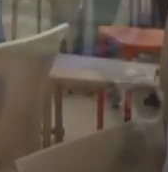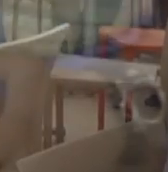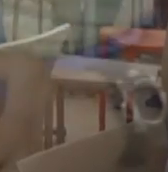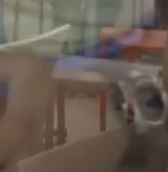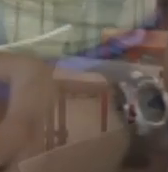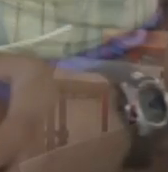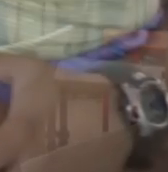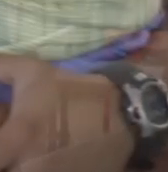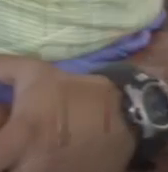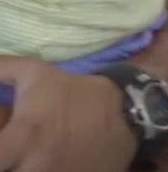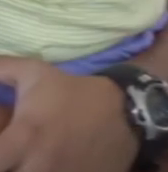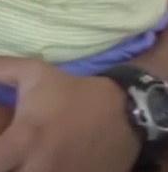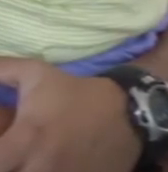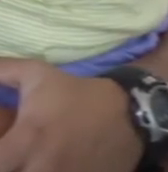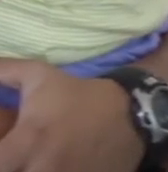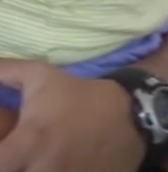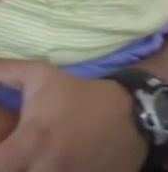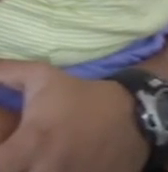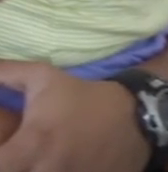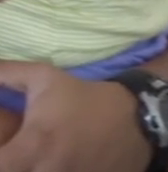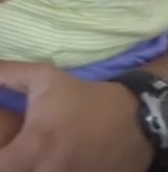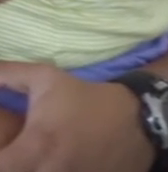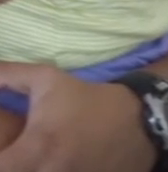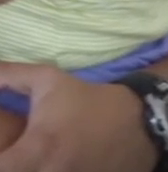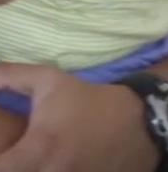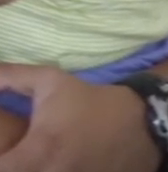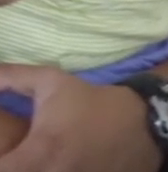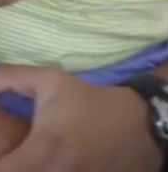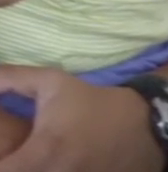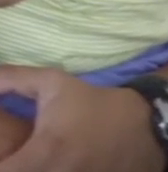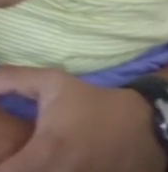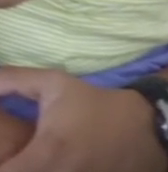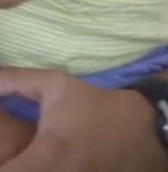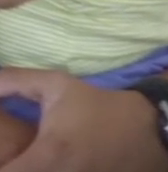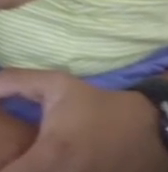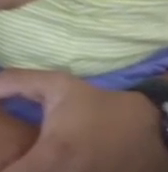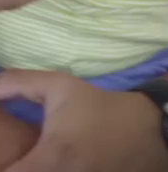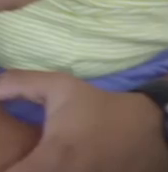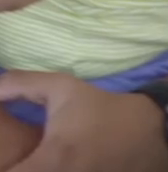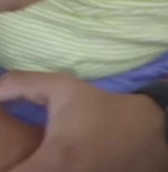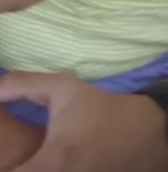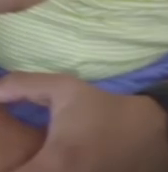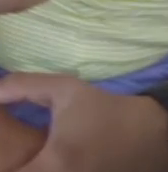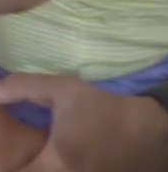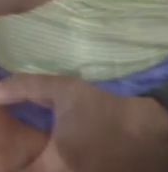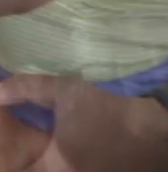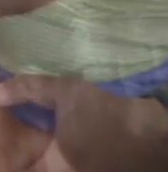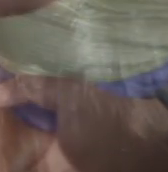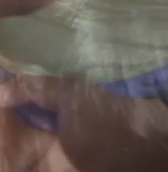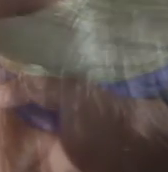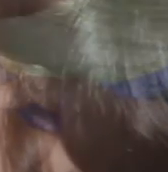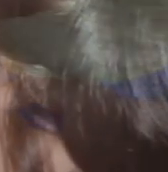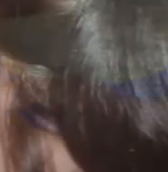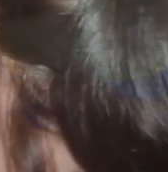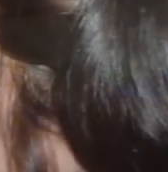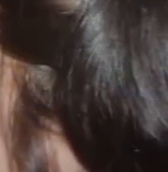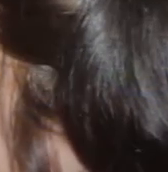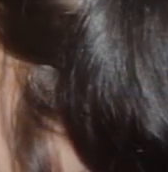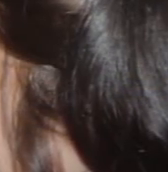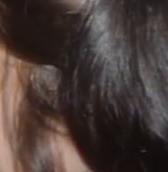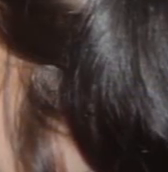respetan realmente los derechos de las madres lactantes en costa rica harían yo creo que no en general no se